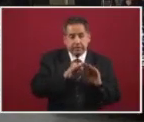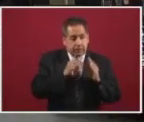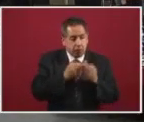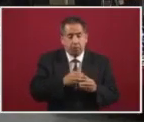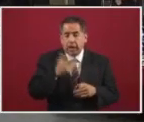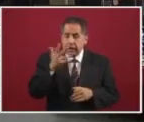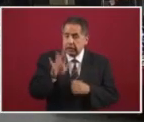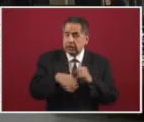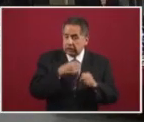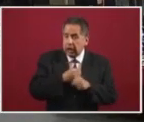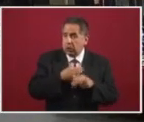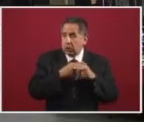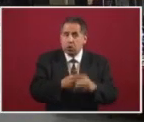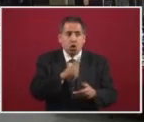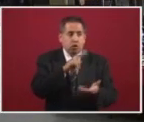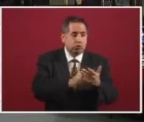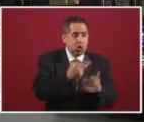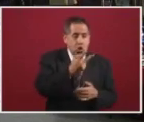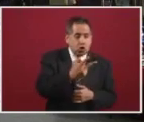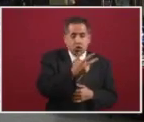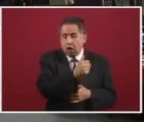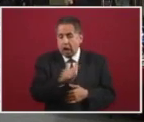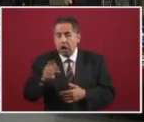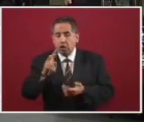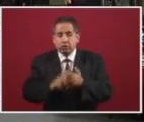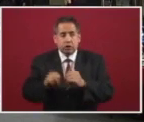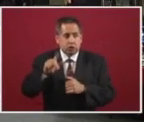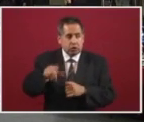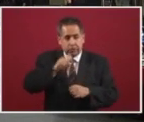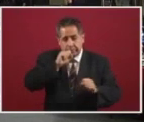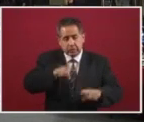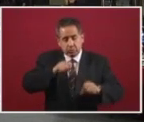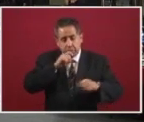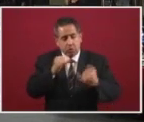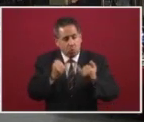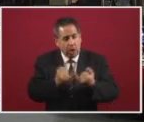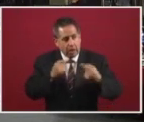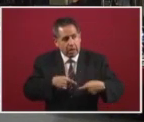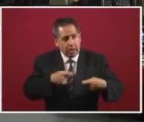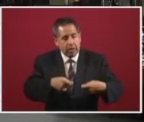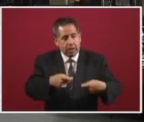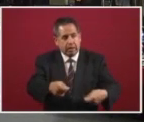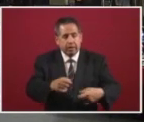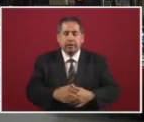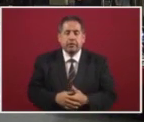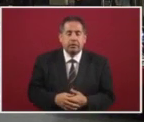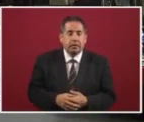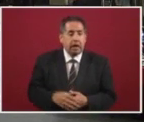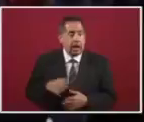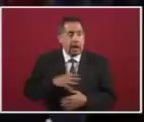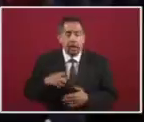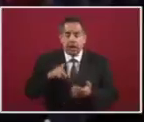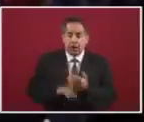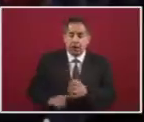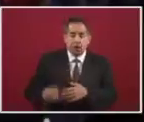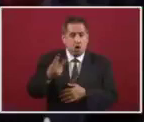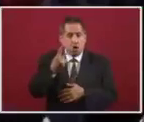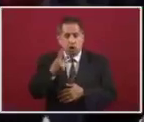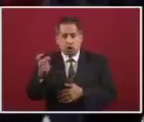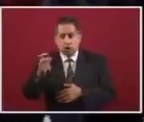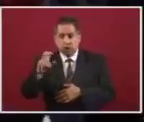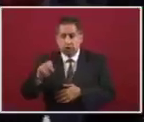años, de 2008 a 2018. Tiene 206